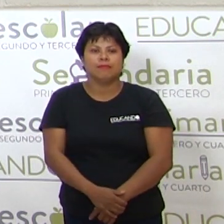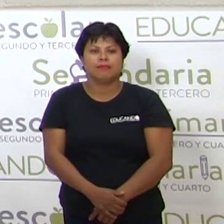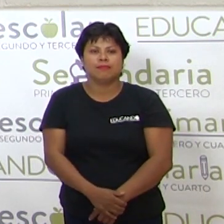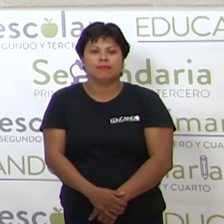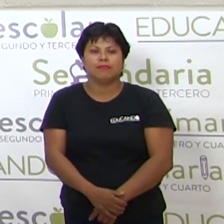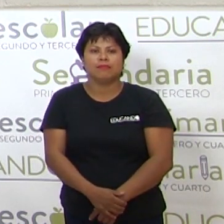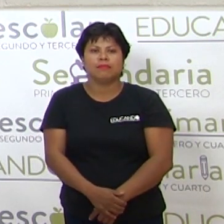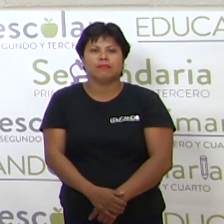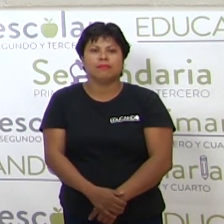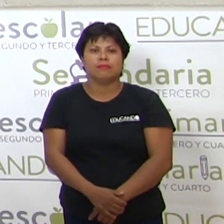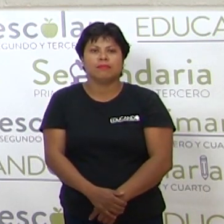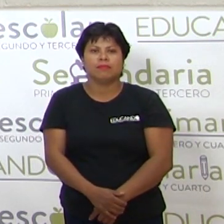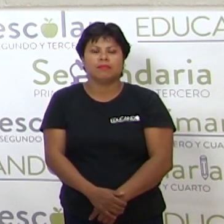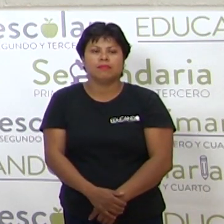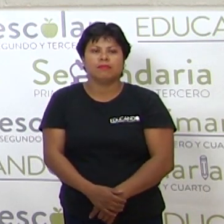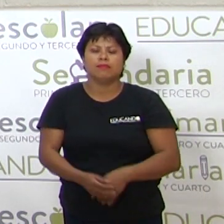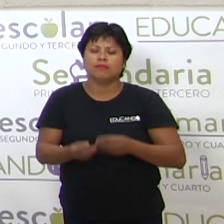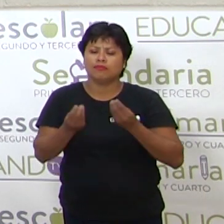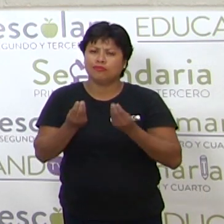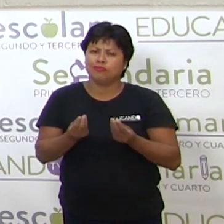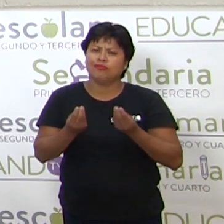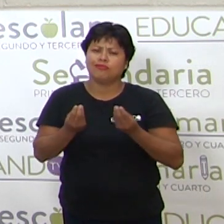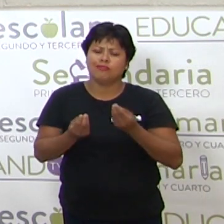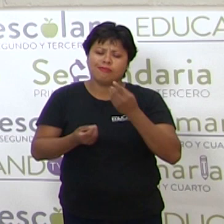llora mucho